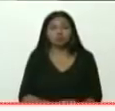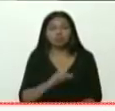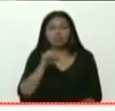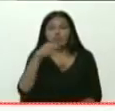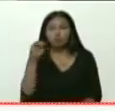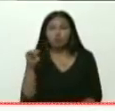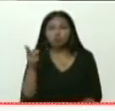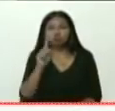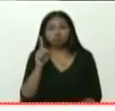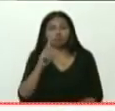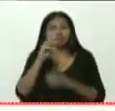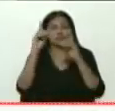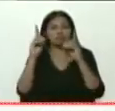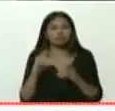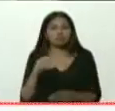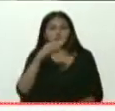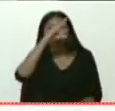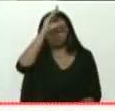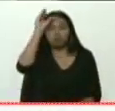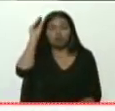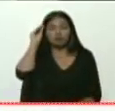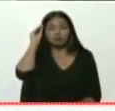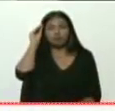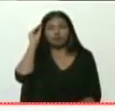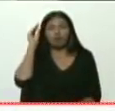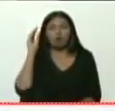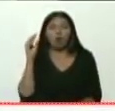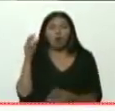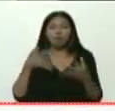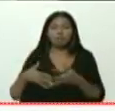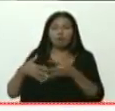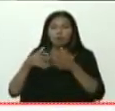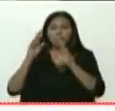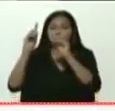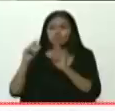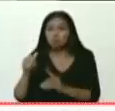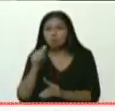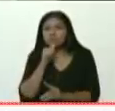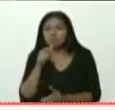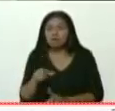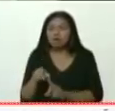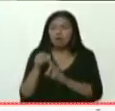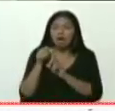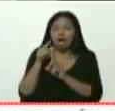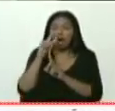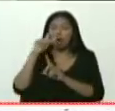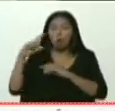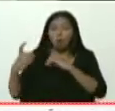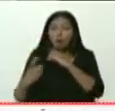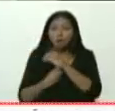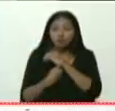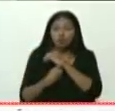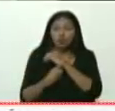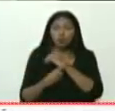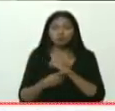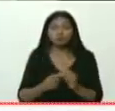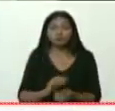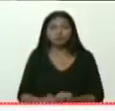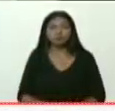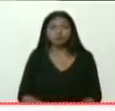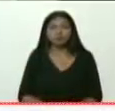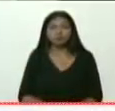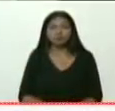Lo decidió Donald Trump. Los Estados Unidos de Norteamérica decidió que ese señor llamado Guaidó,